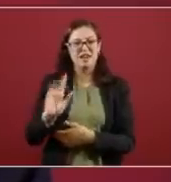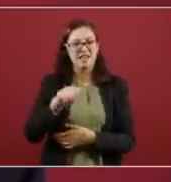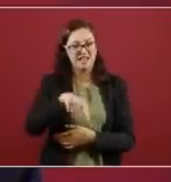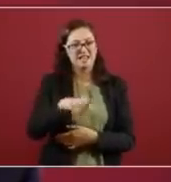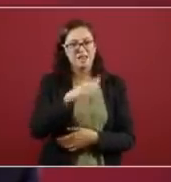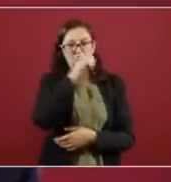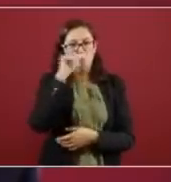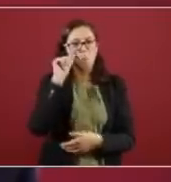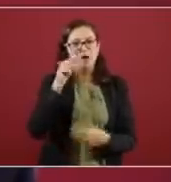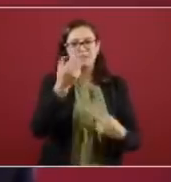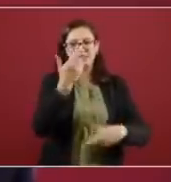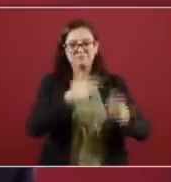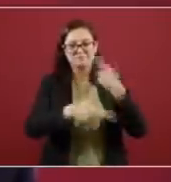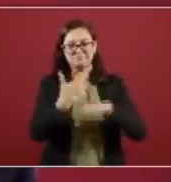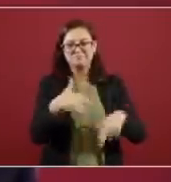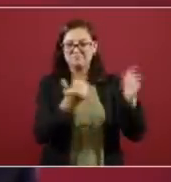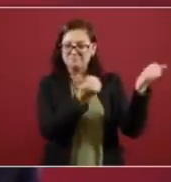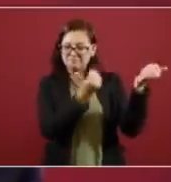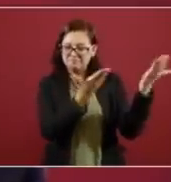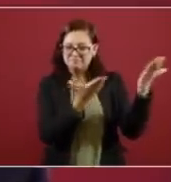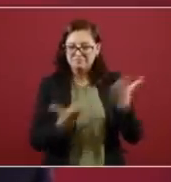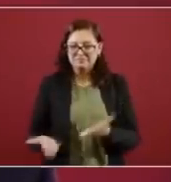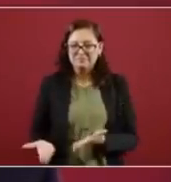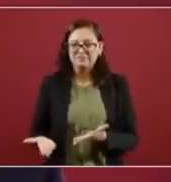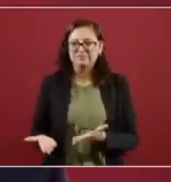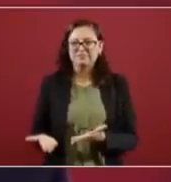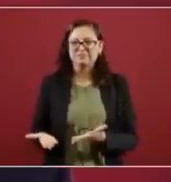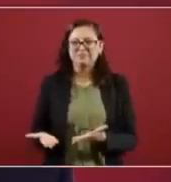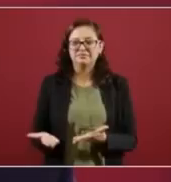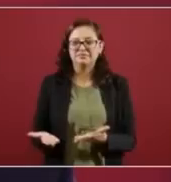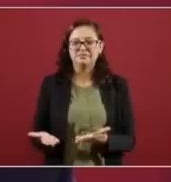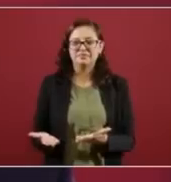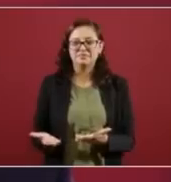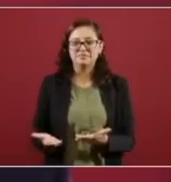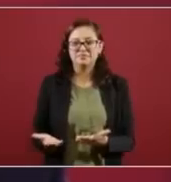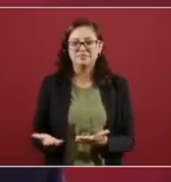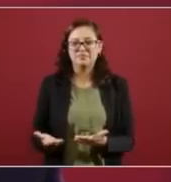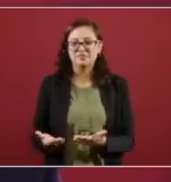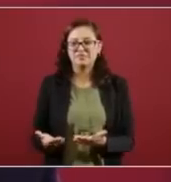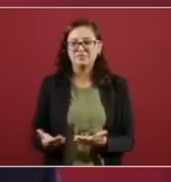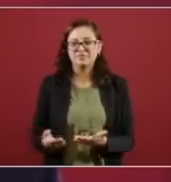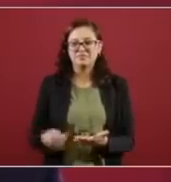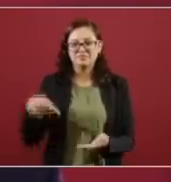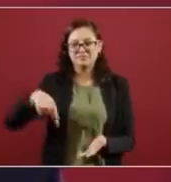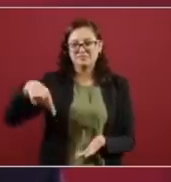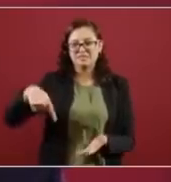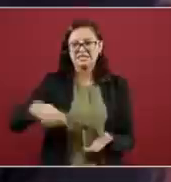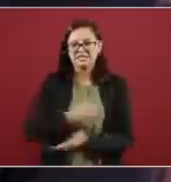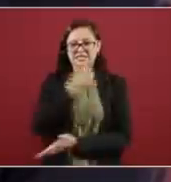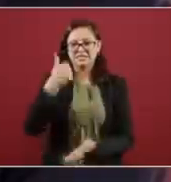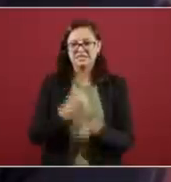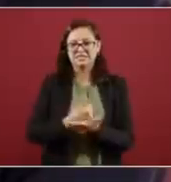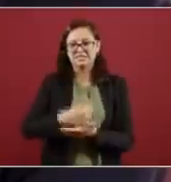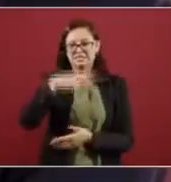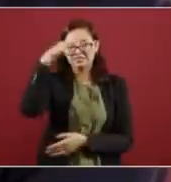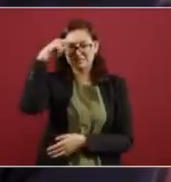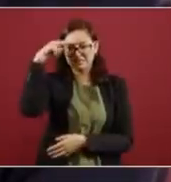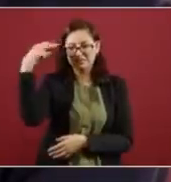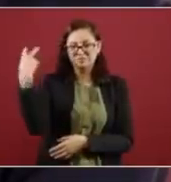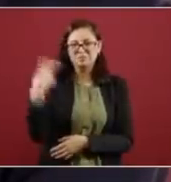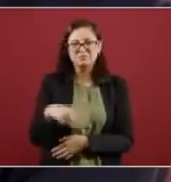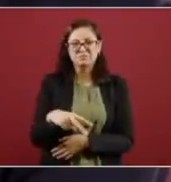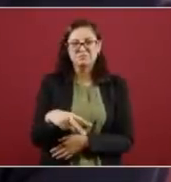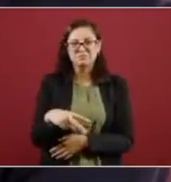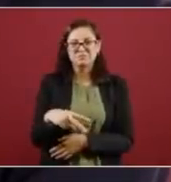ciudad pues este con expresiones de